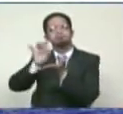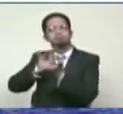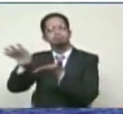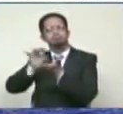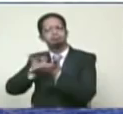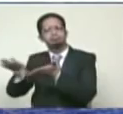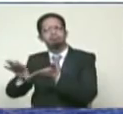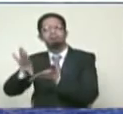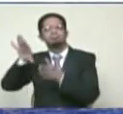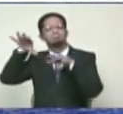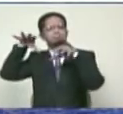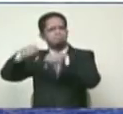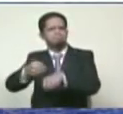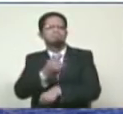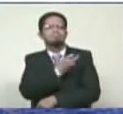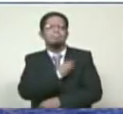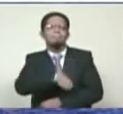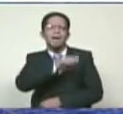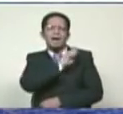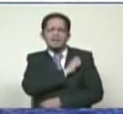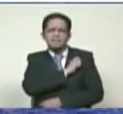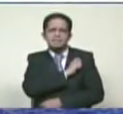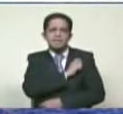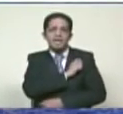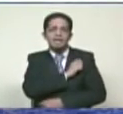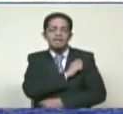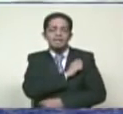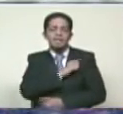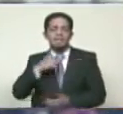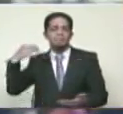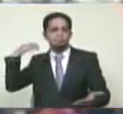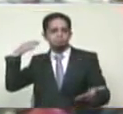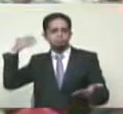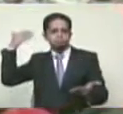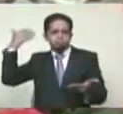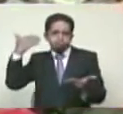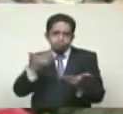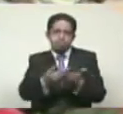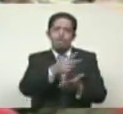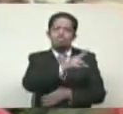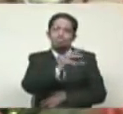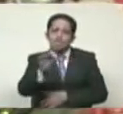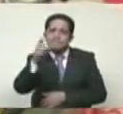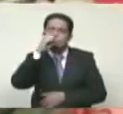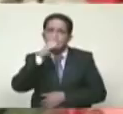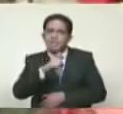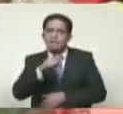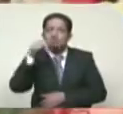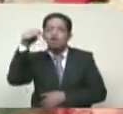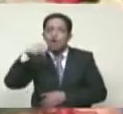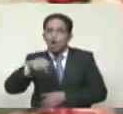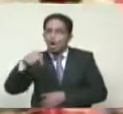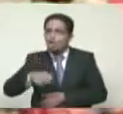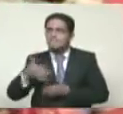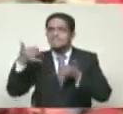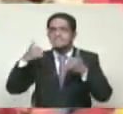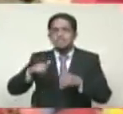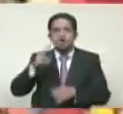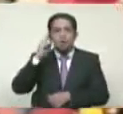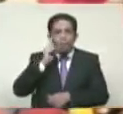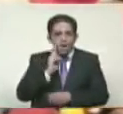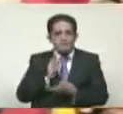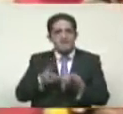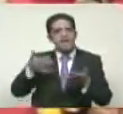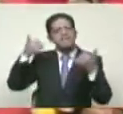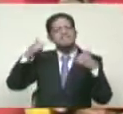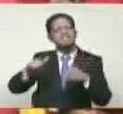imperio colonial español. Y hoy, 200 años después, los hijos de Bolívar, los hijos de Sucre, estamos